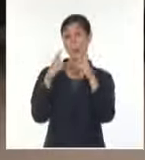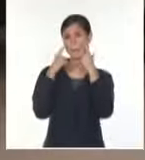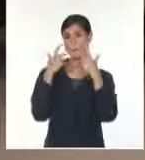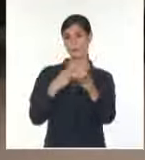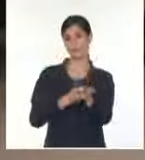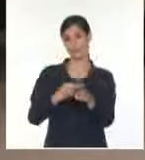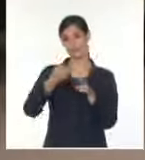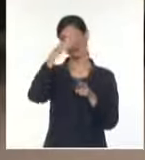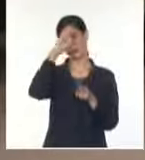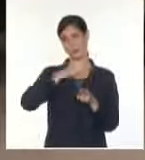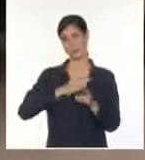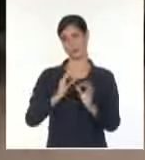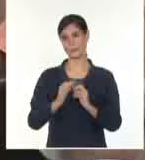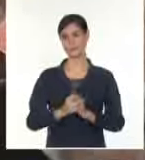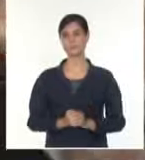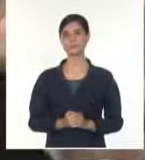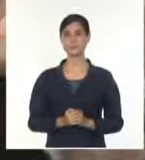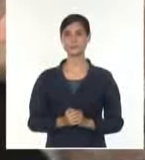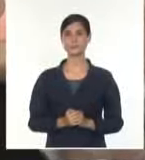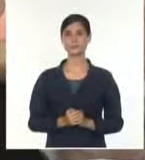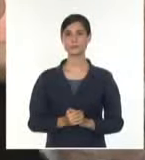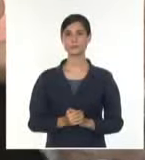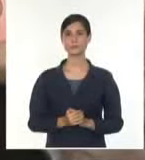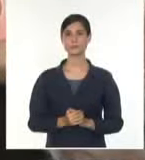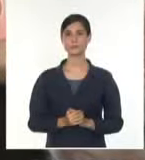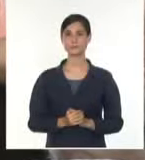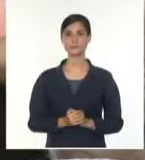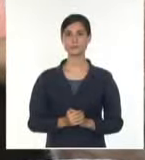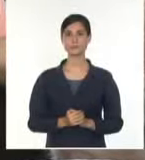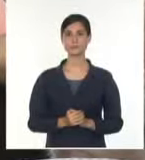para la nación. Gisela García Rivero, Canal Cubano de Noticias.